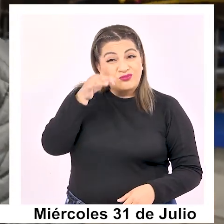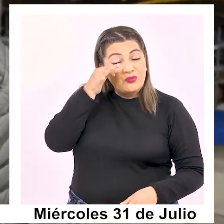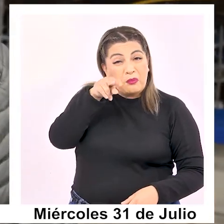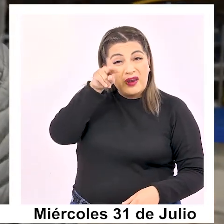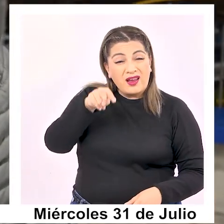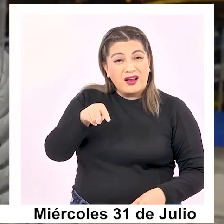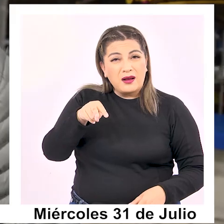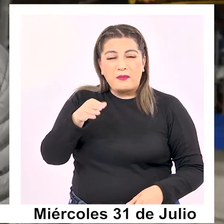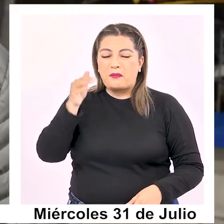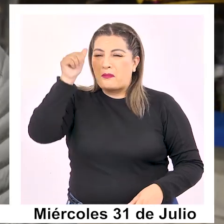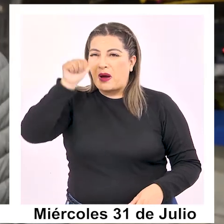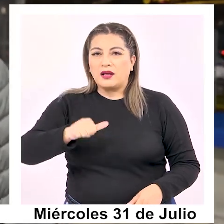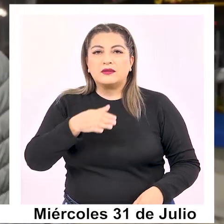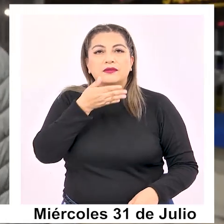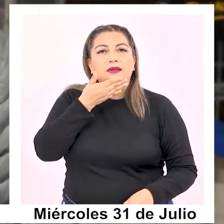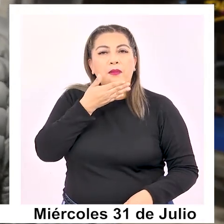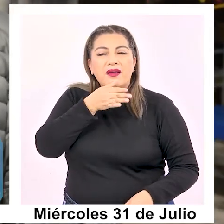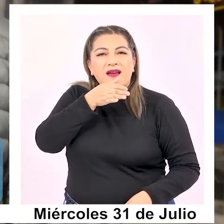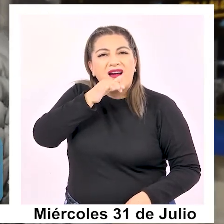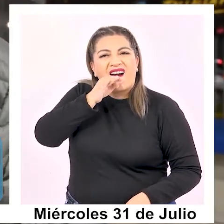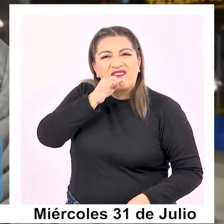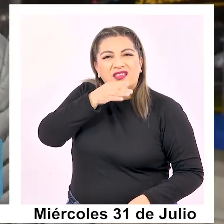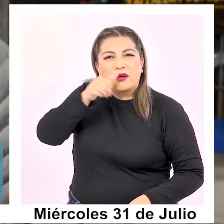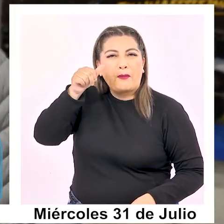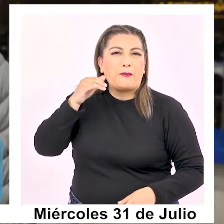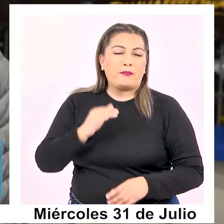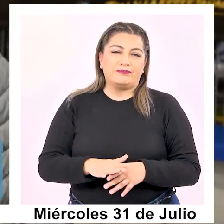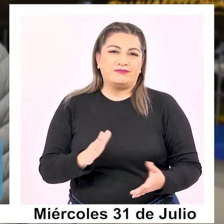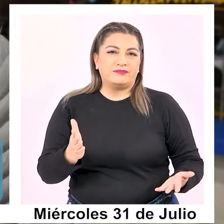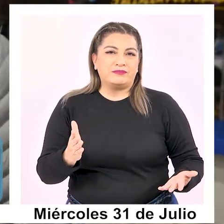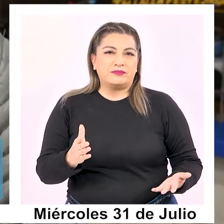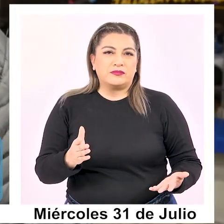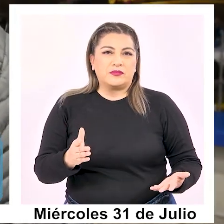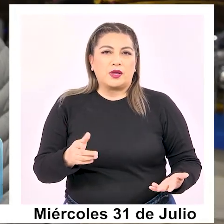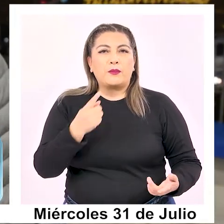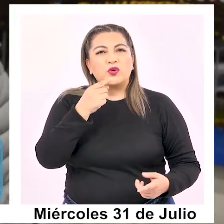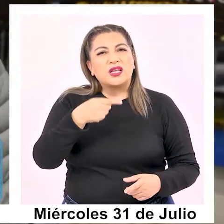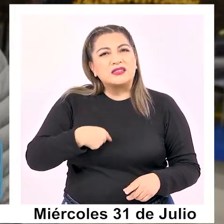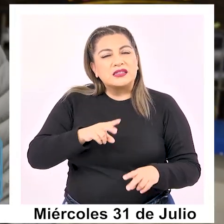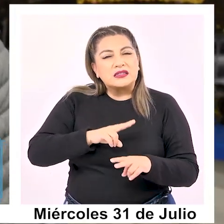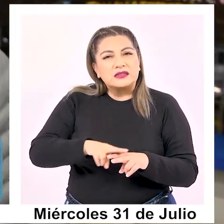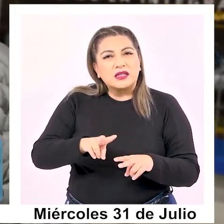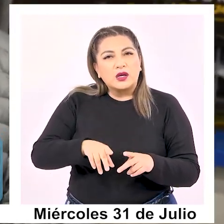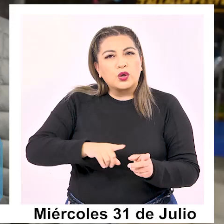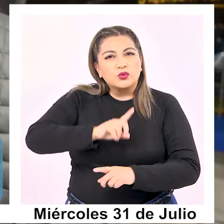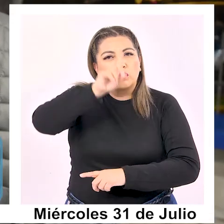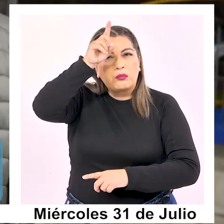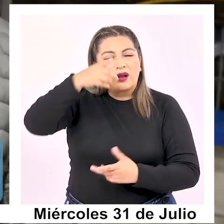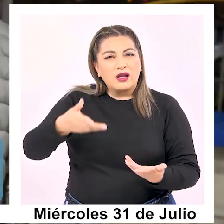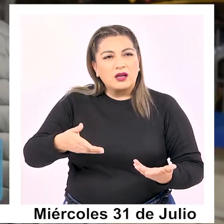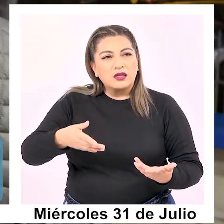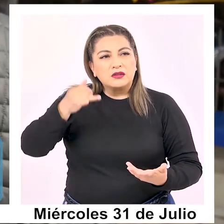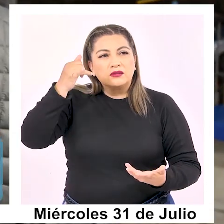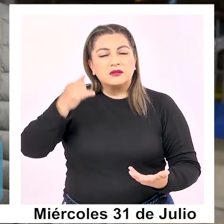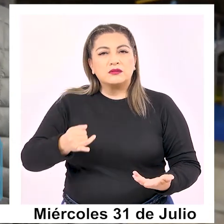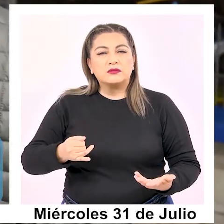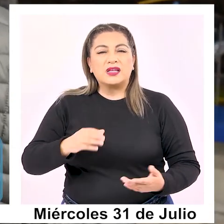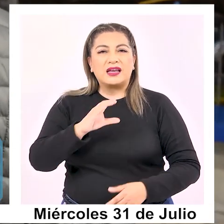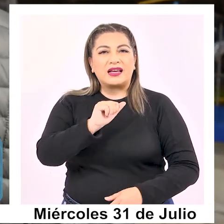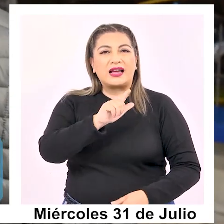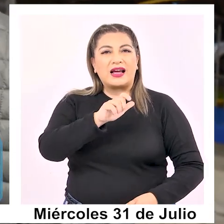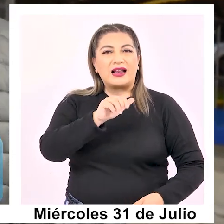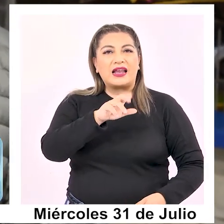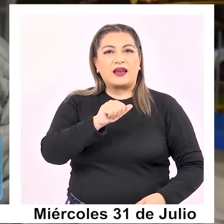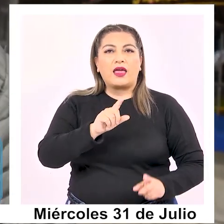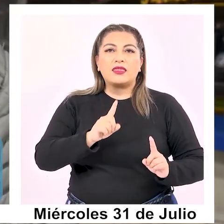arbitraje es súper penca Estamos acostumbrando a que los equipos que vienen acá, hacen tiempo todo el partido Por escalera, tenía